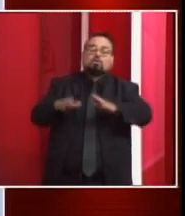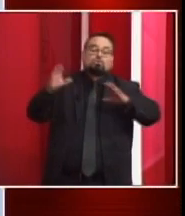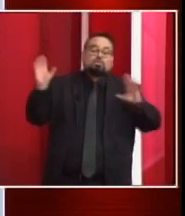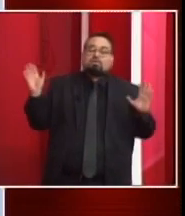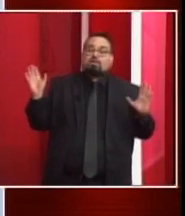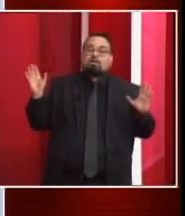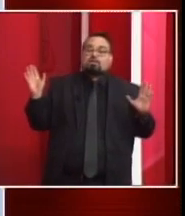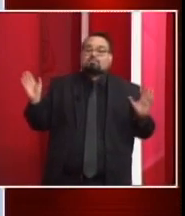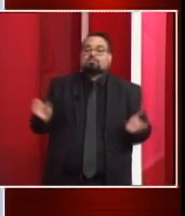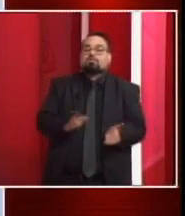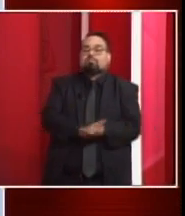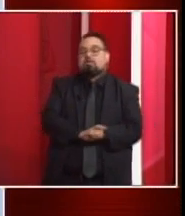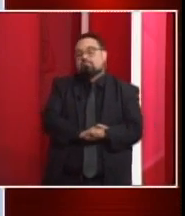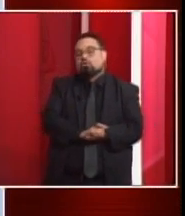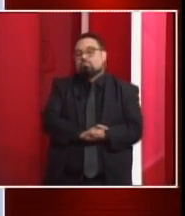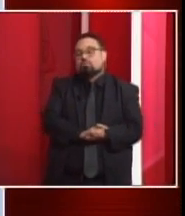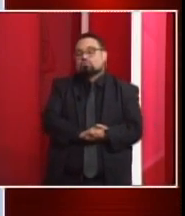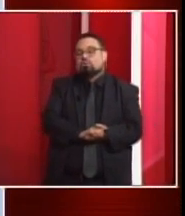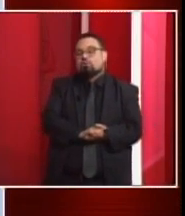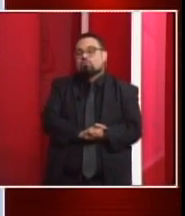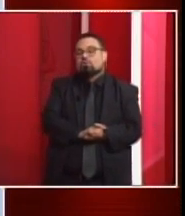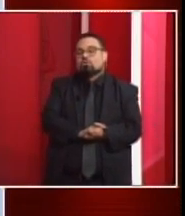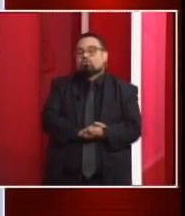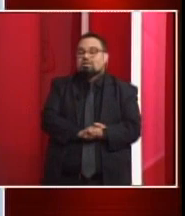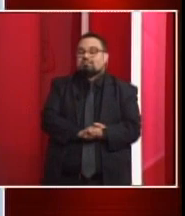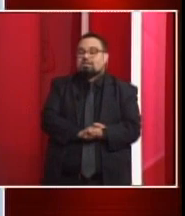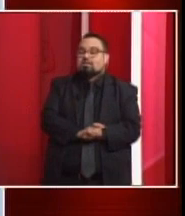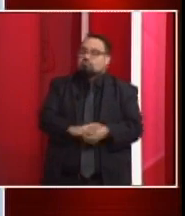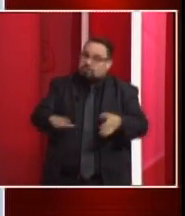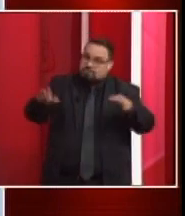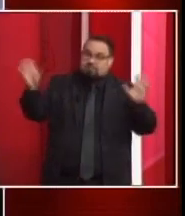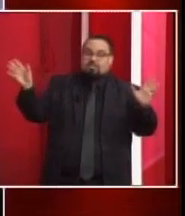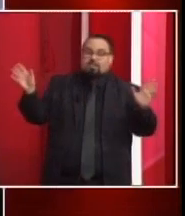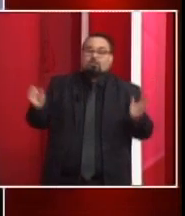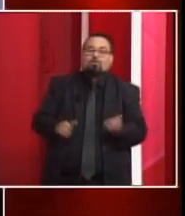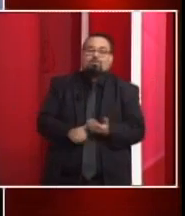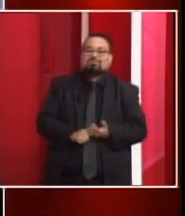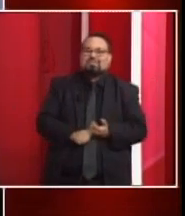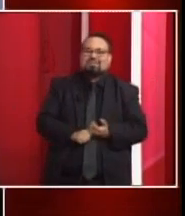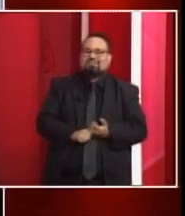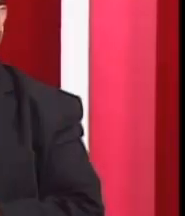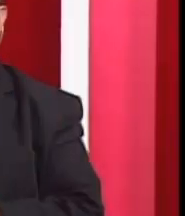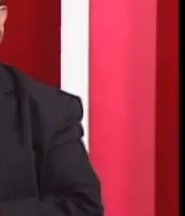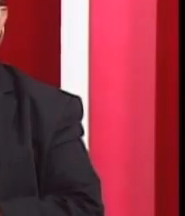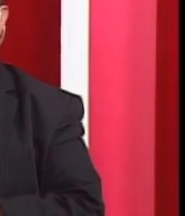análisis y usted sabrá si es también la mejor postura o no nuestra, pues decir que no